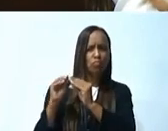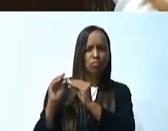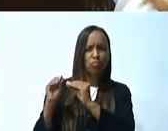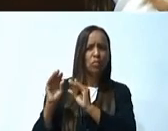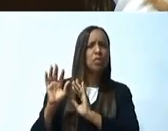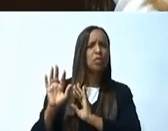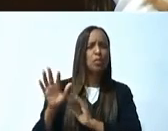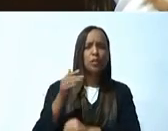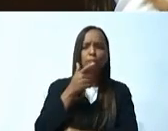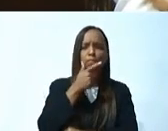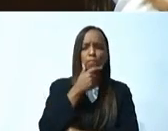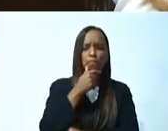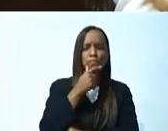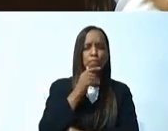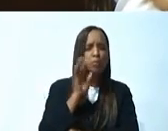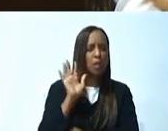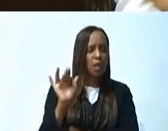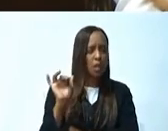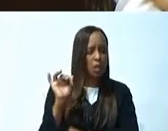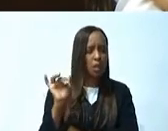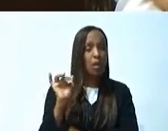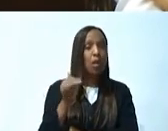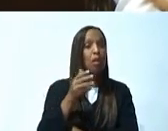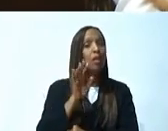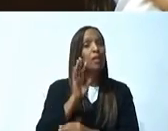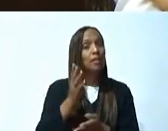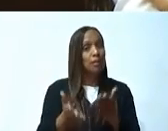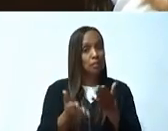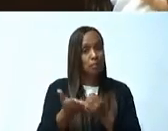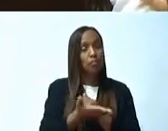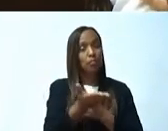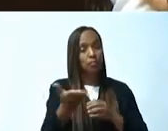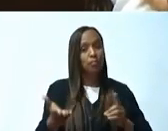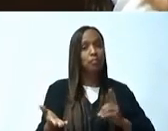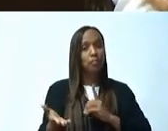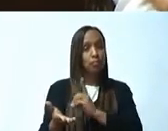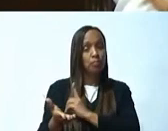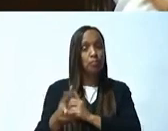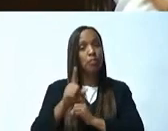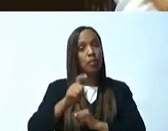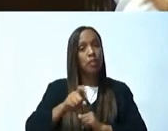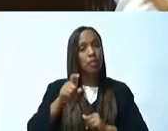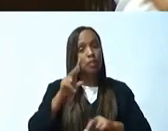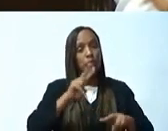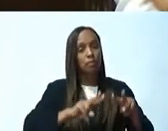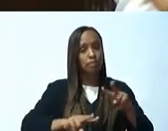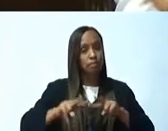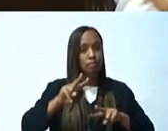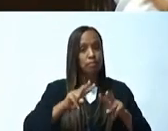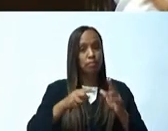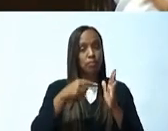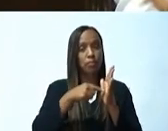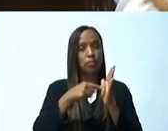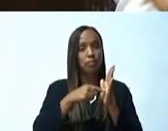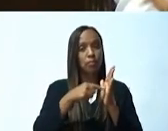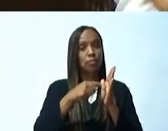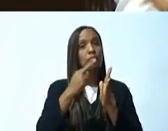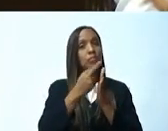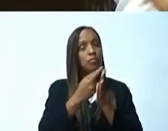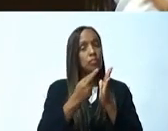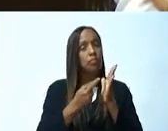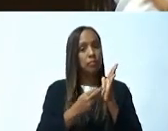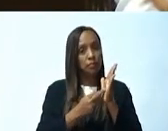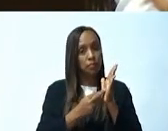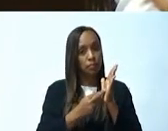propósito de establecer una normativa particular para La regulación del fideicomiso público su organización estructura y